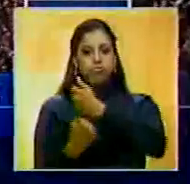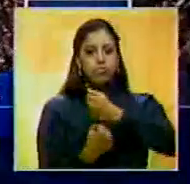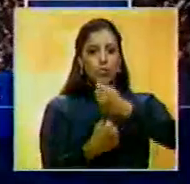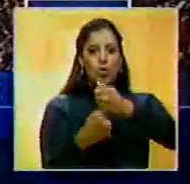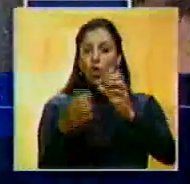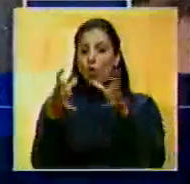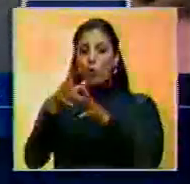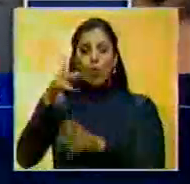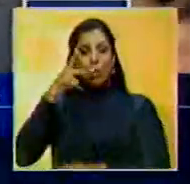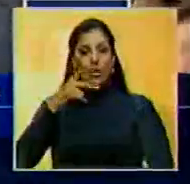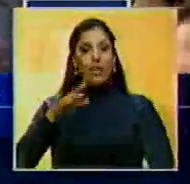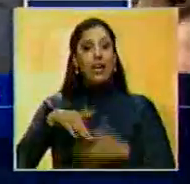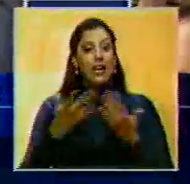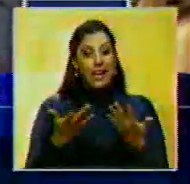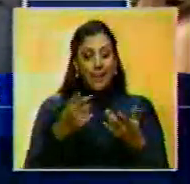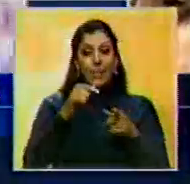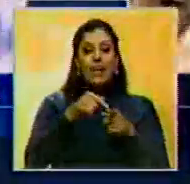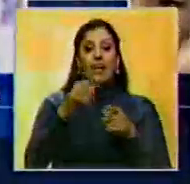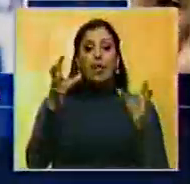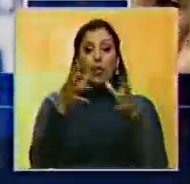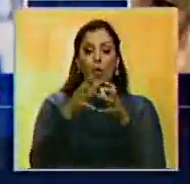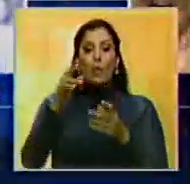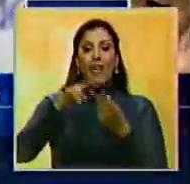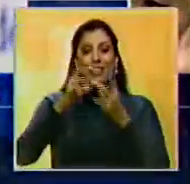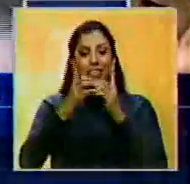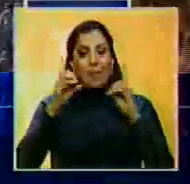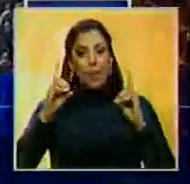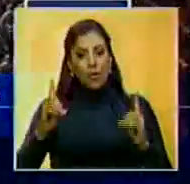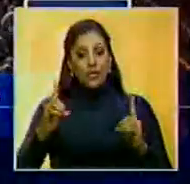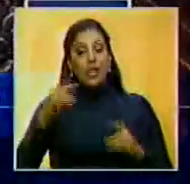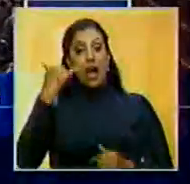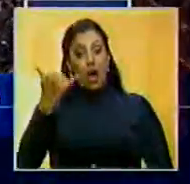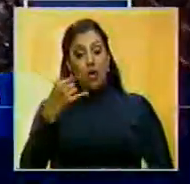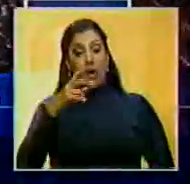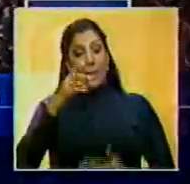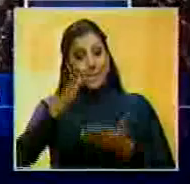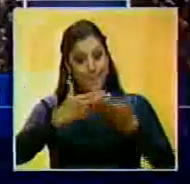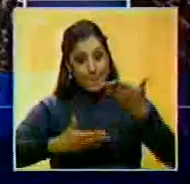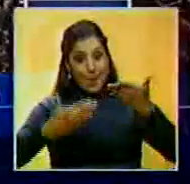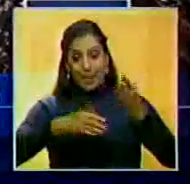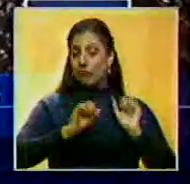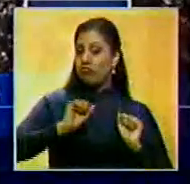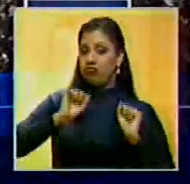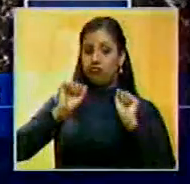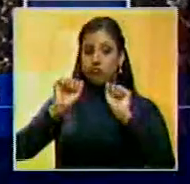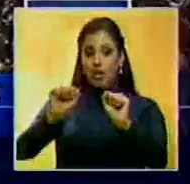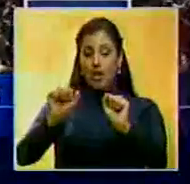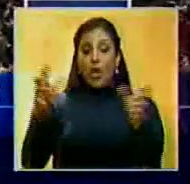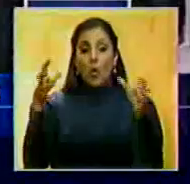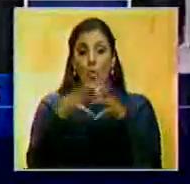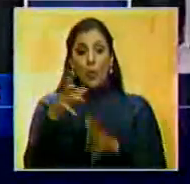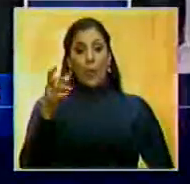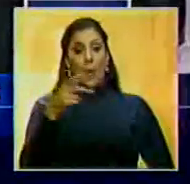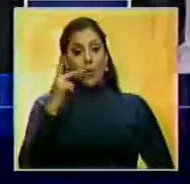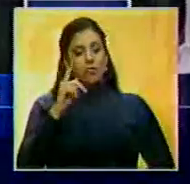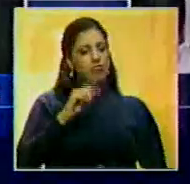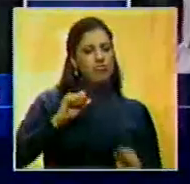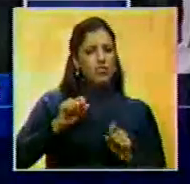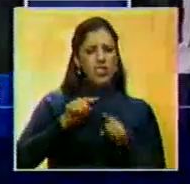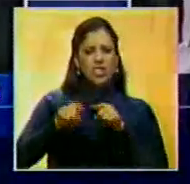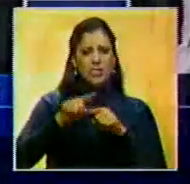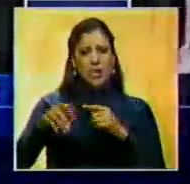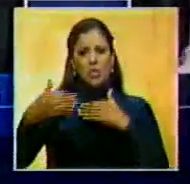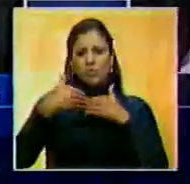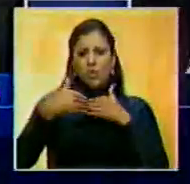tendencias políticas entre ellos del partido por la democracia el documento rechazó las detenciones a dirigentes políticos y criticó las